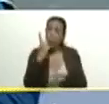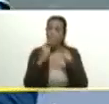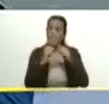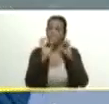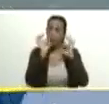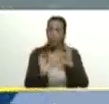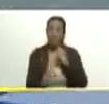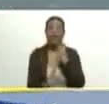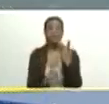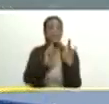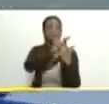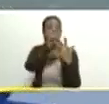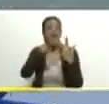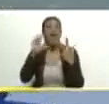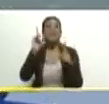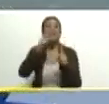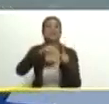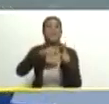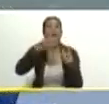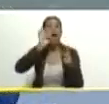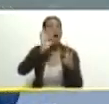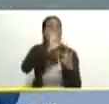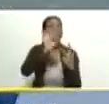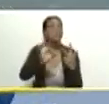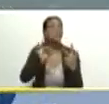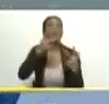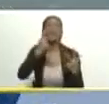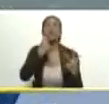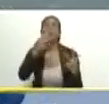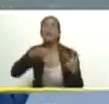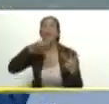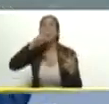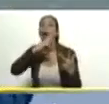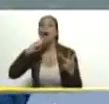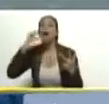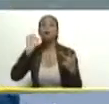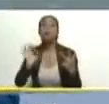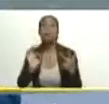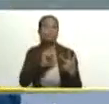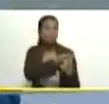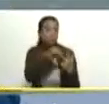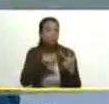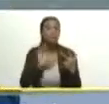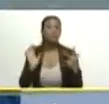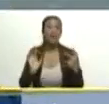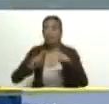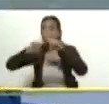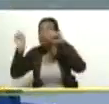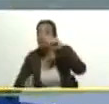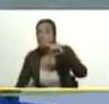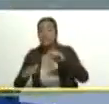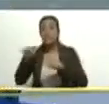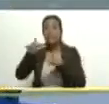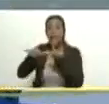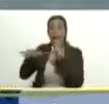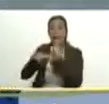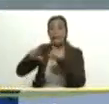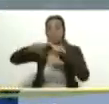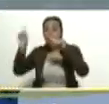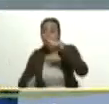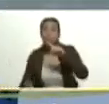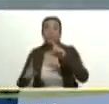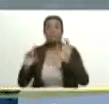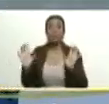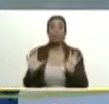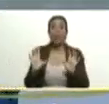bien preparadito, tercer lugar bien preparado. Pero además hubo, ahí cae otro rayo, mira. Cuando cae un rayo usted cuenta